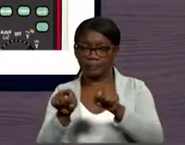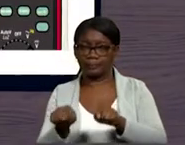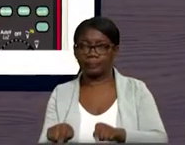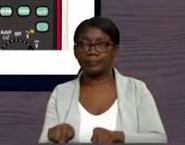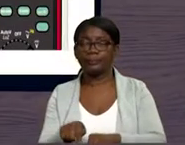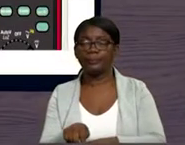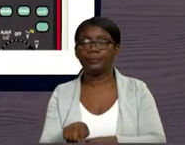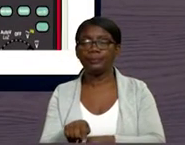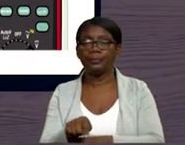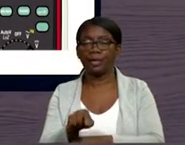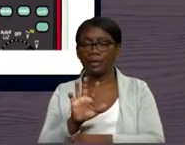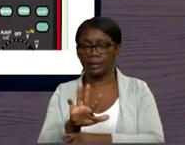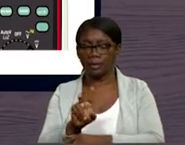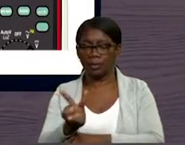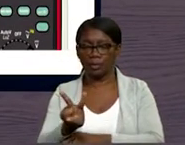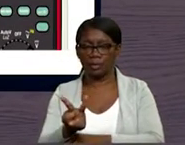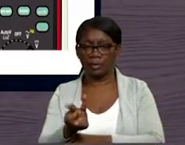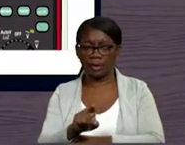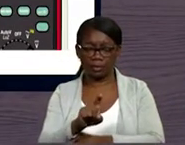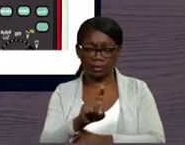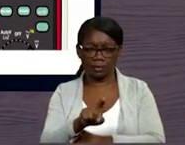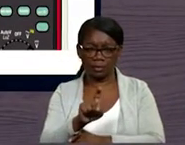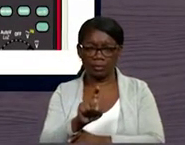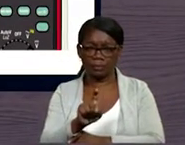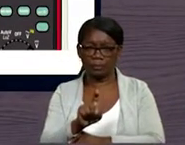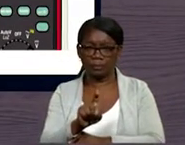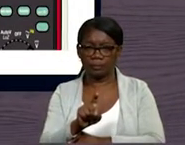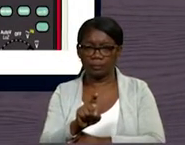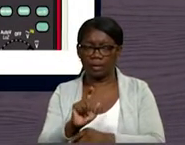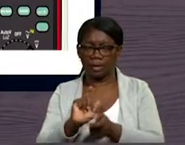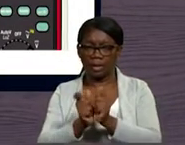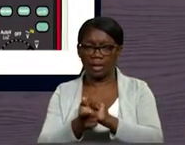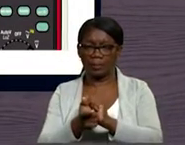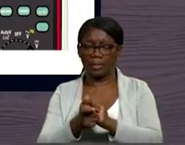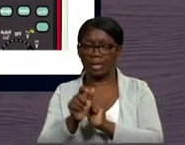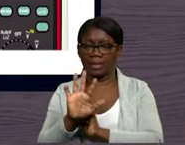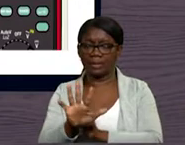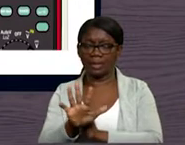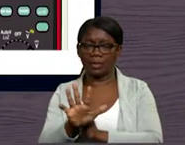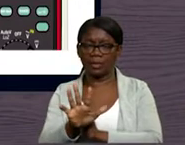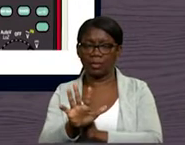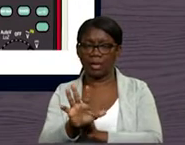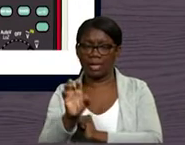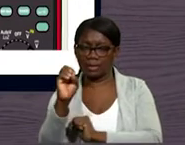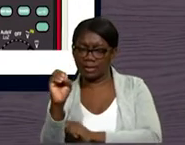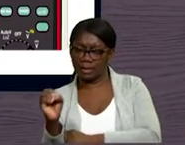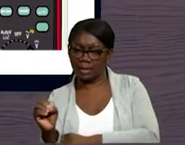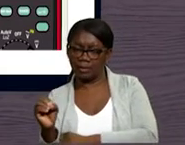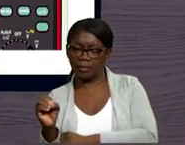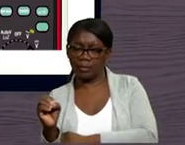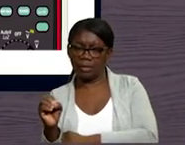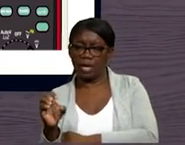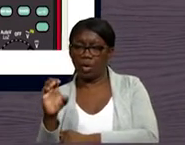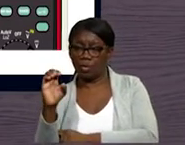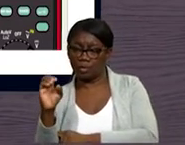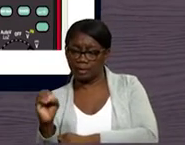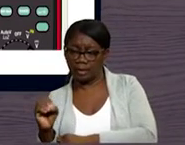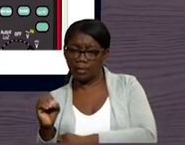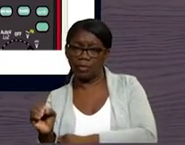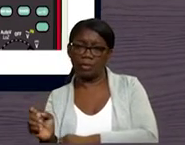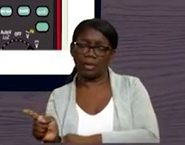y al tocar, ¿okay?, ese circuito cambia de 5 a 0 voltios o de 0 a 5